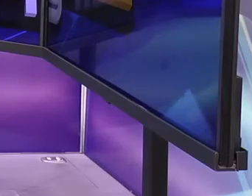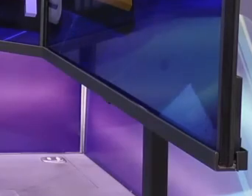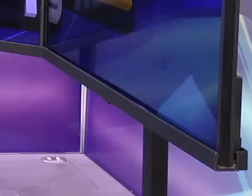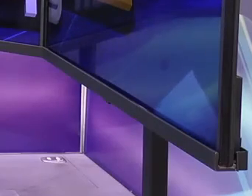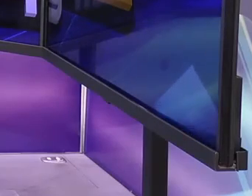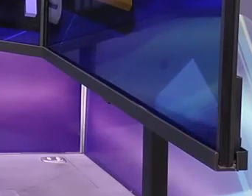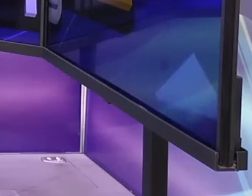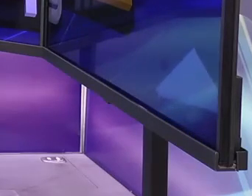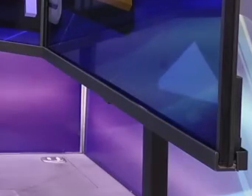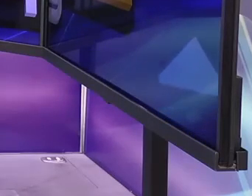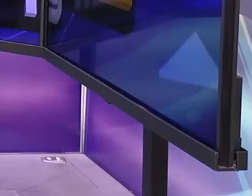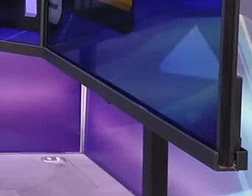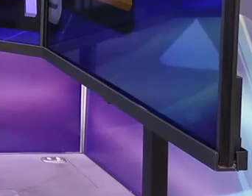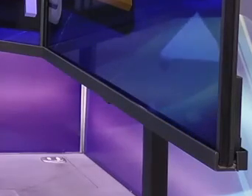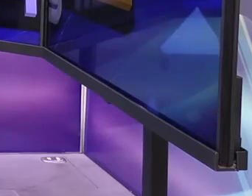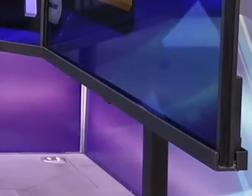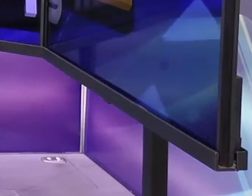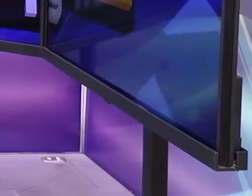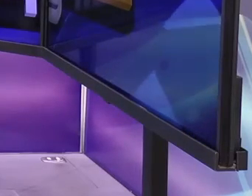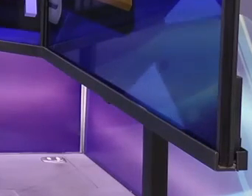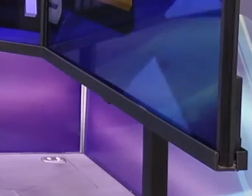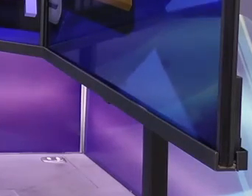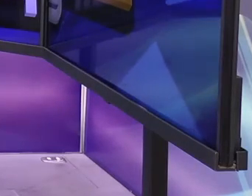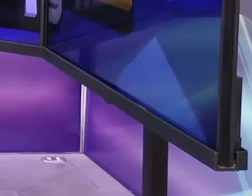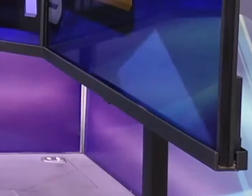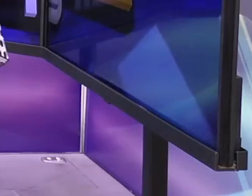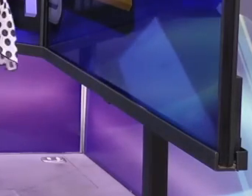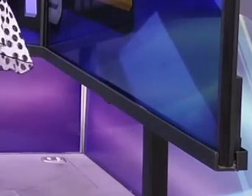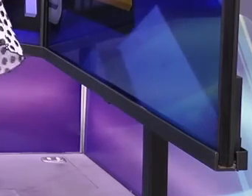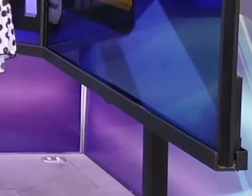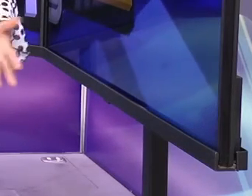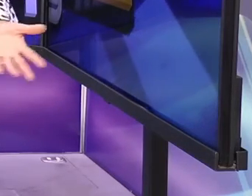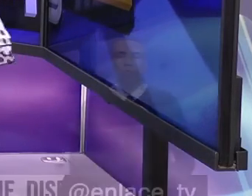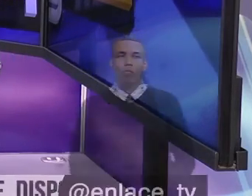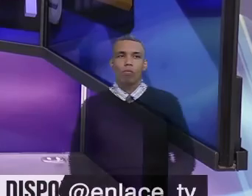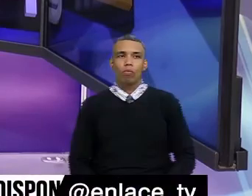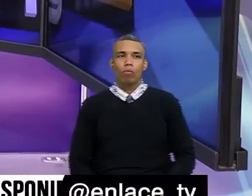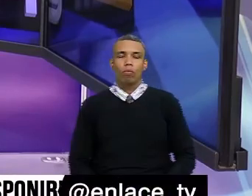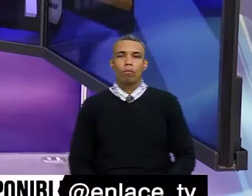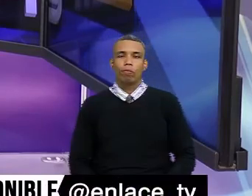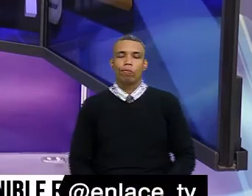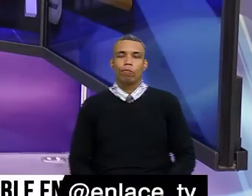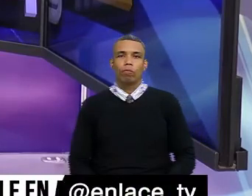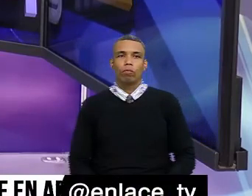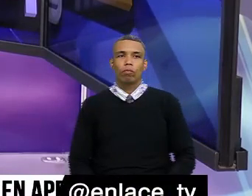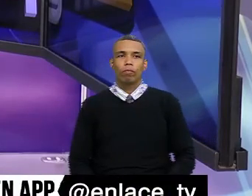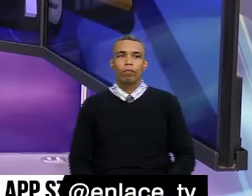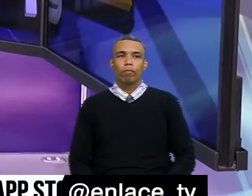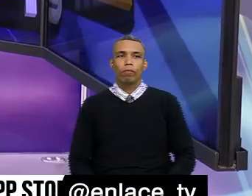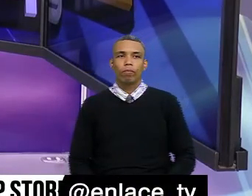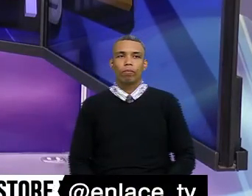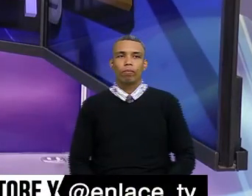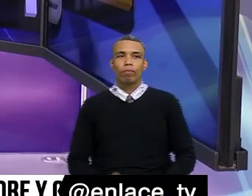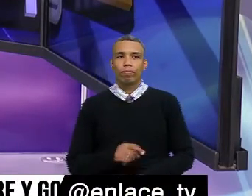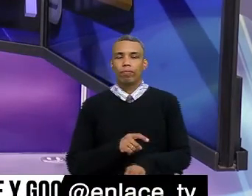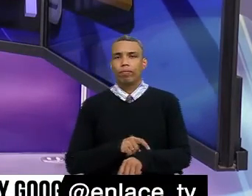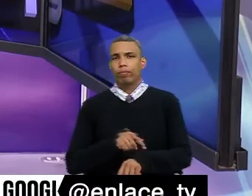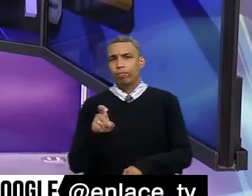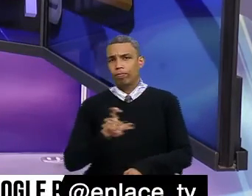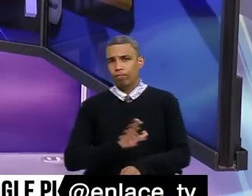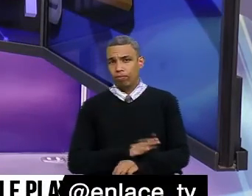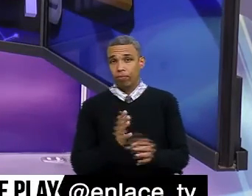6 en punto de la tarde. Bienvenidos, esta es una nueva emisión de Enlace Noticias, lo que usted quiere ver. Gracias por acompañarnos. Saludamos a quienes a esa hora se conectan